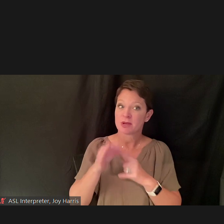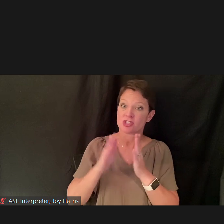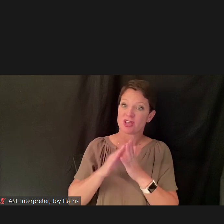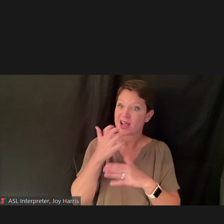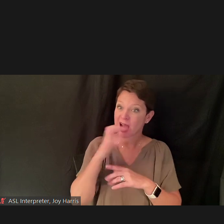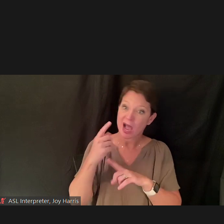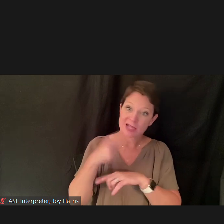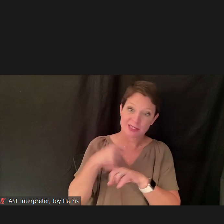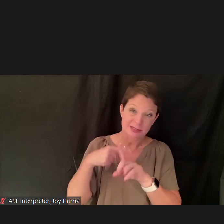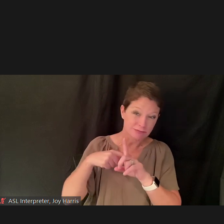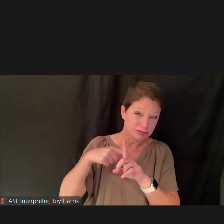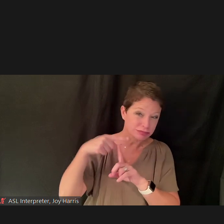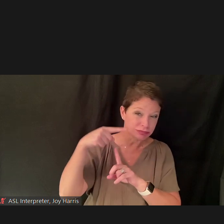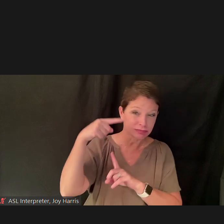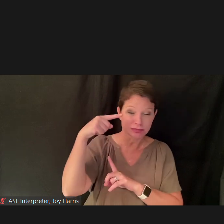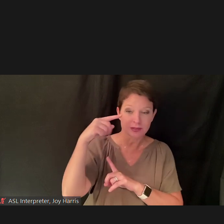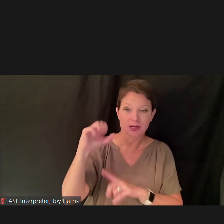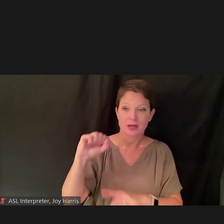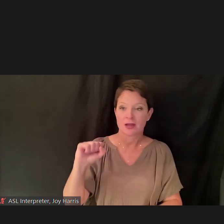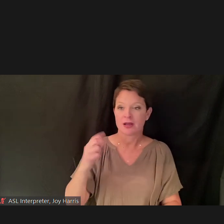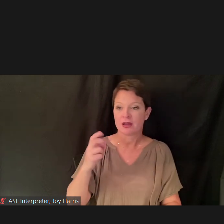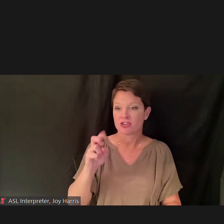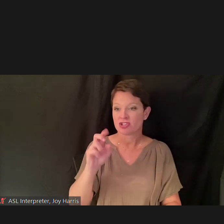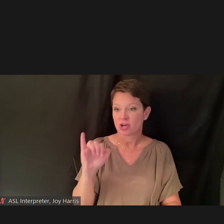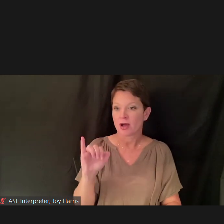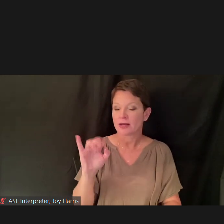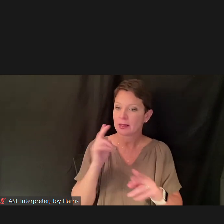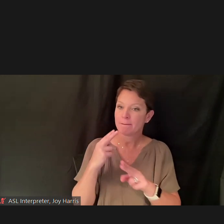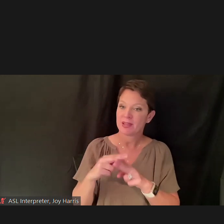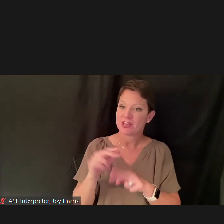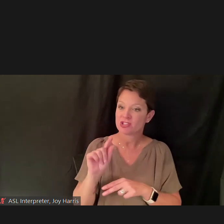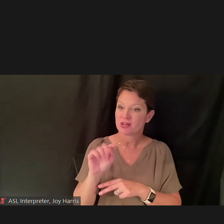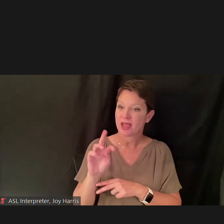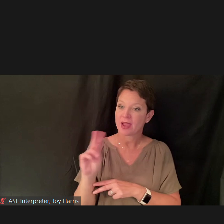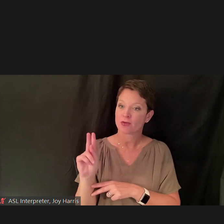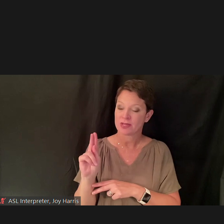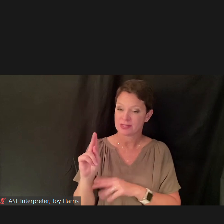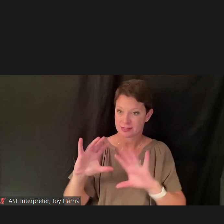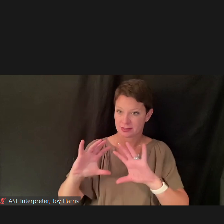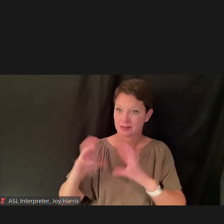marquen cada una de estas casillas, especialmente en días de extremo calor.